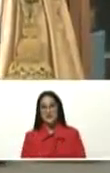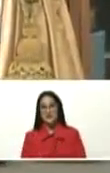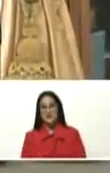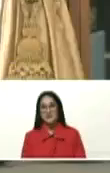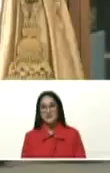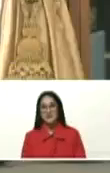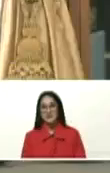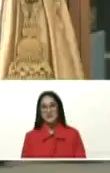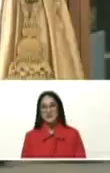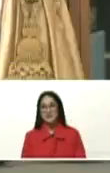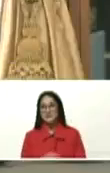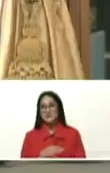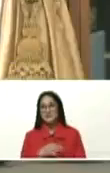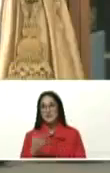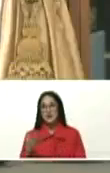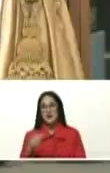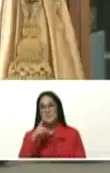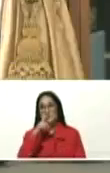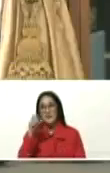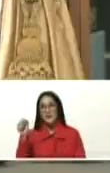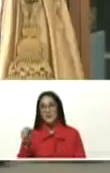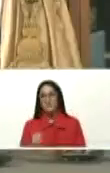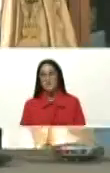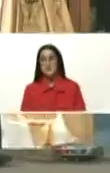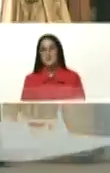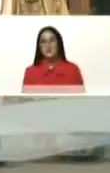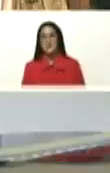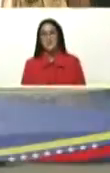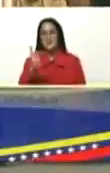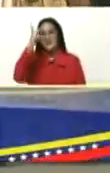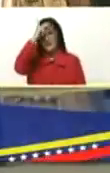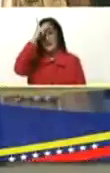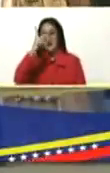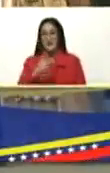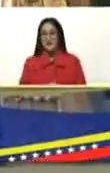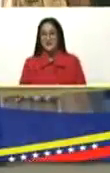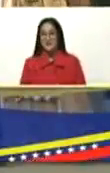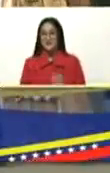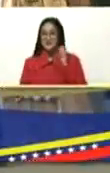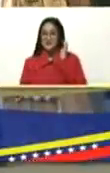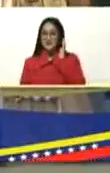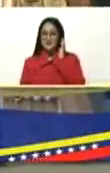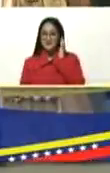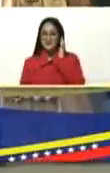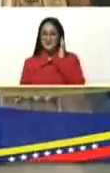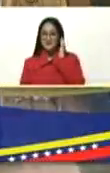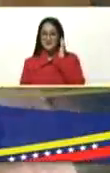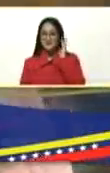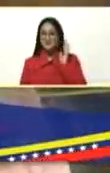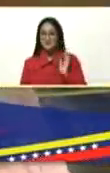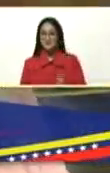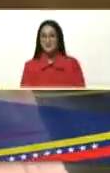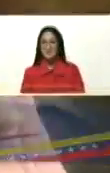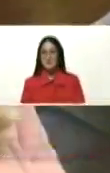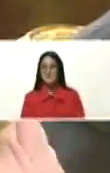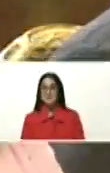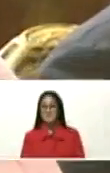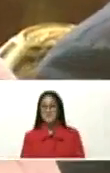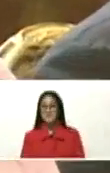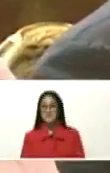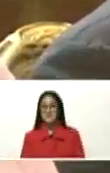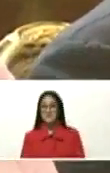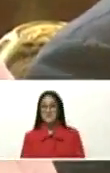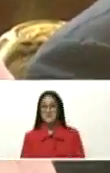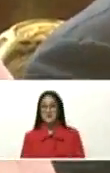vicepresidenta. Señora Maduro. Señora Maduro, Tarek, ministro de Justicia, de Petróleo y